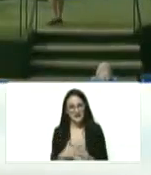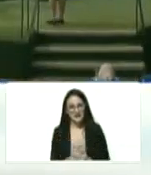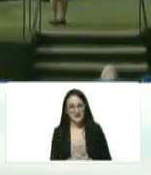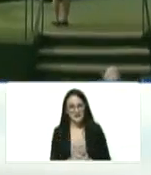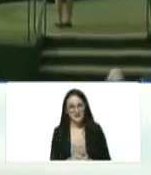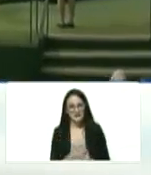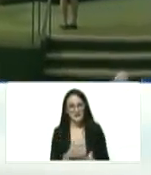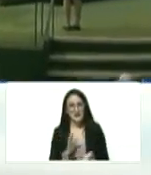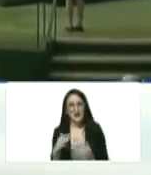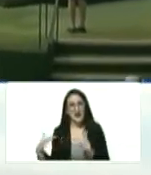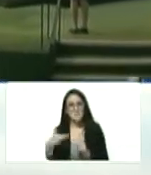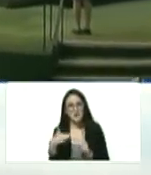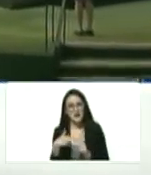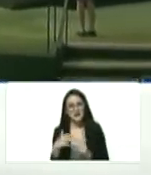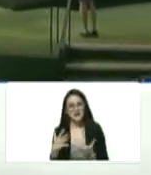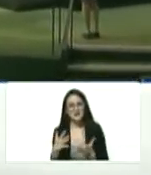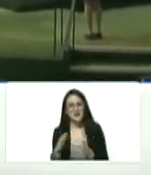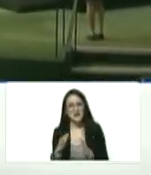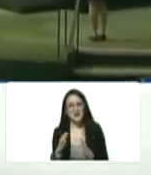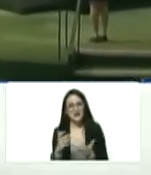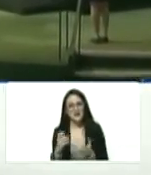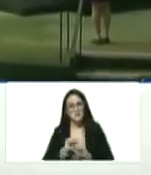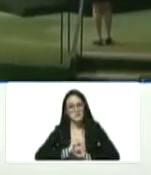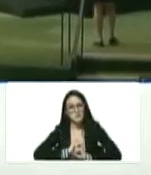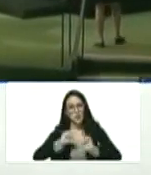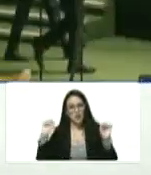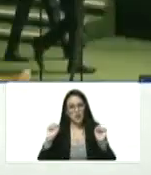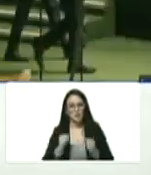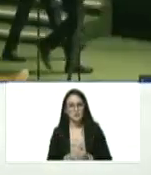sobre las amenazas nucleares,